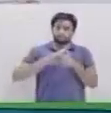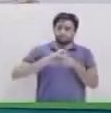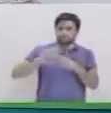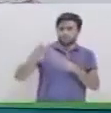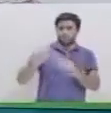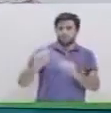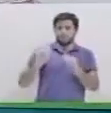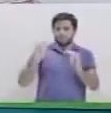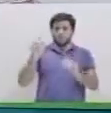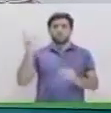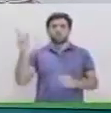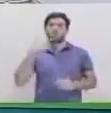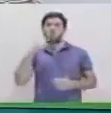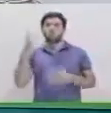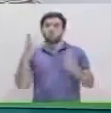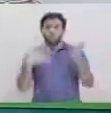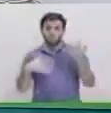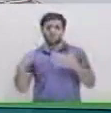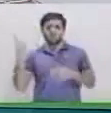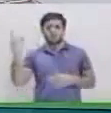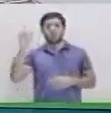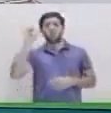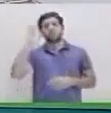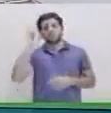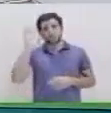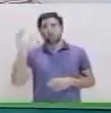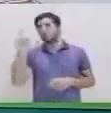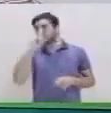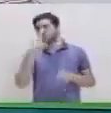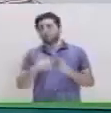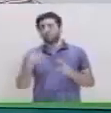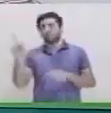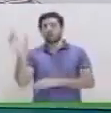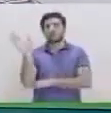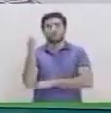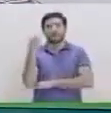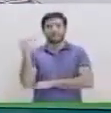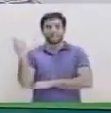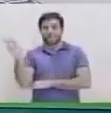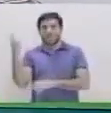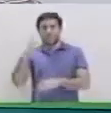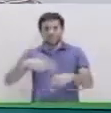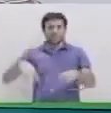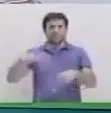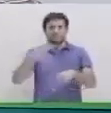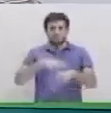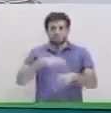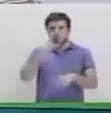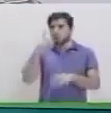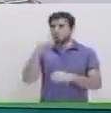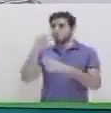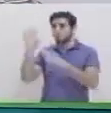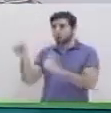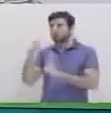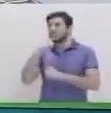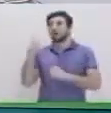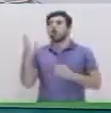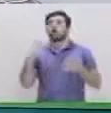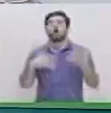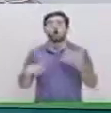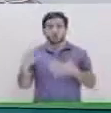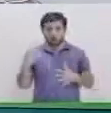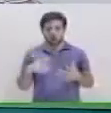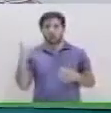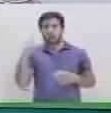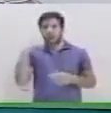pureza, porque es el color blanco. También tenemos el blanco en la bandera nacional. ¿Te has fijado los colores? Son azules a los